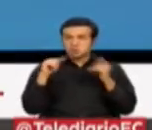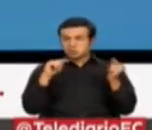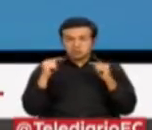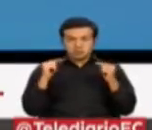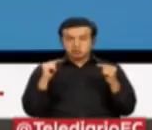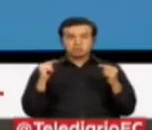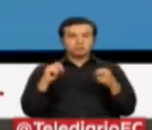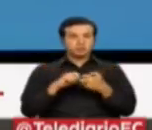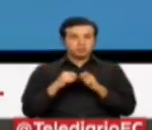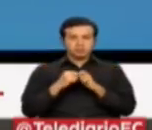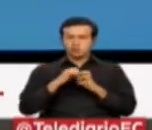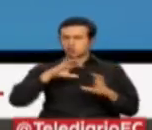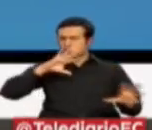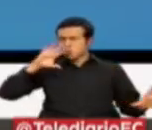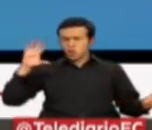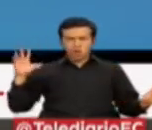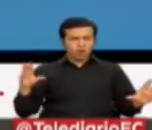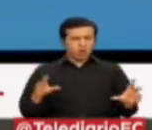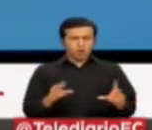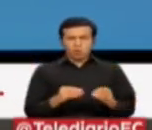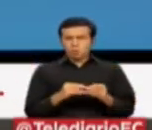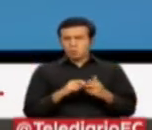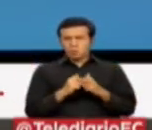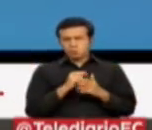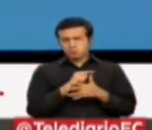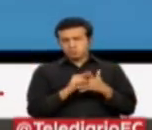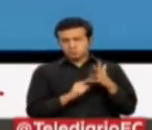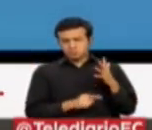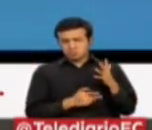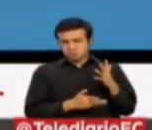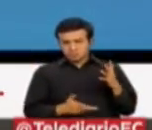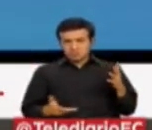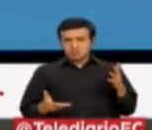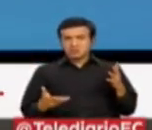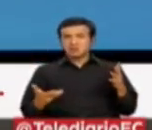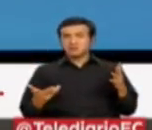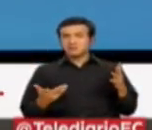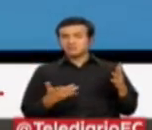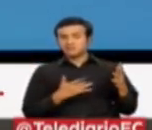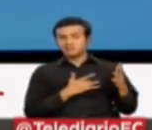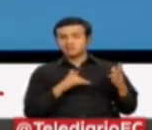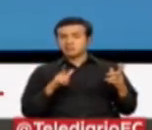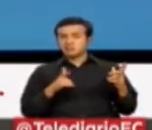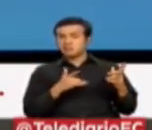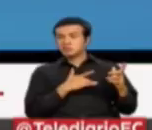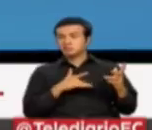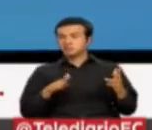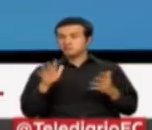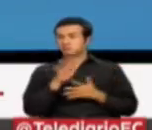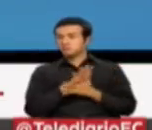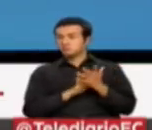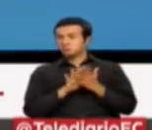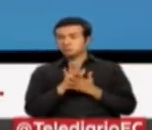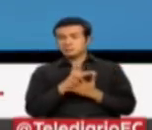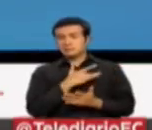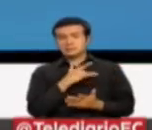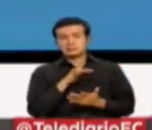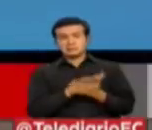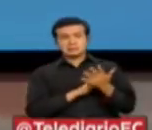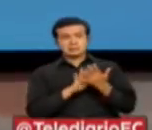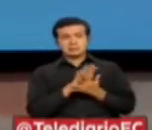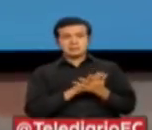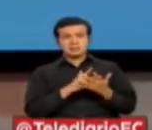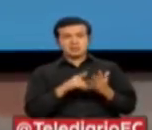La combinación de estos elementos hace que haya un momento de incertidumbre, y